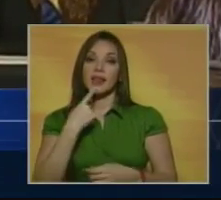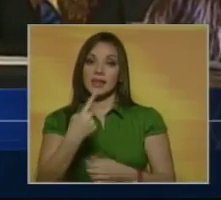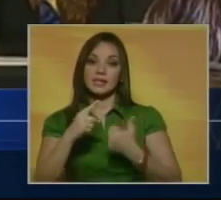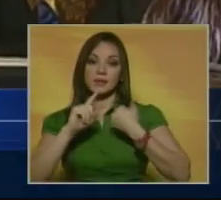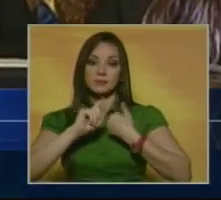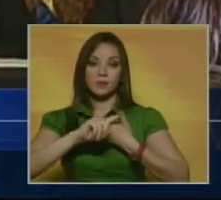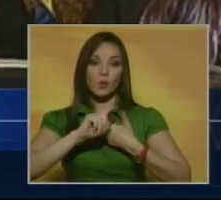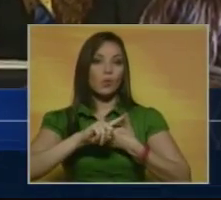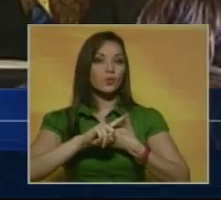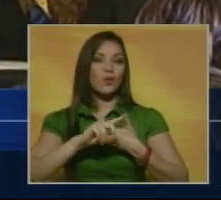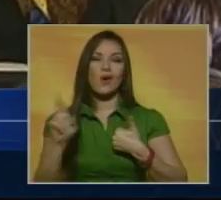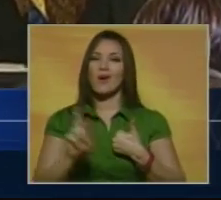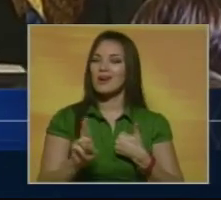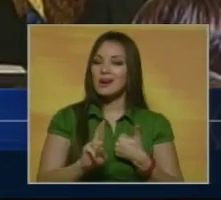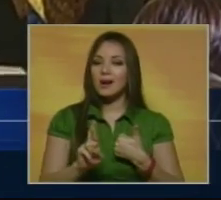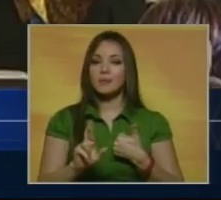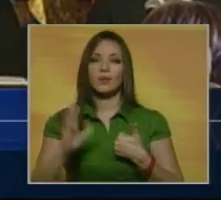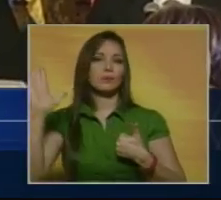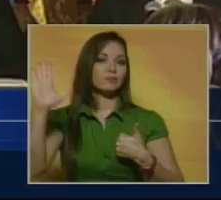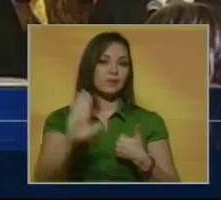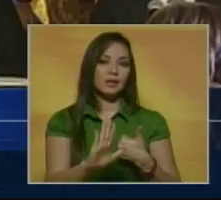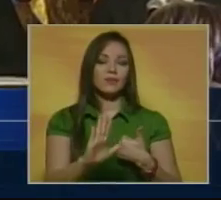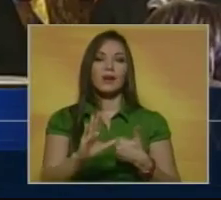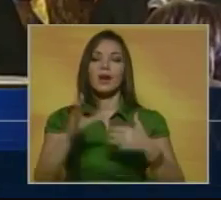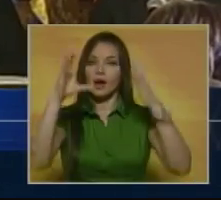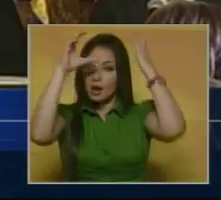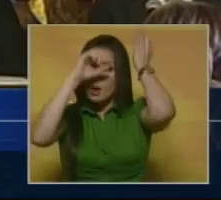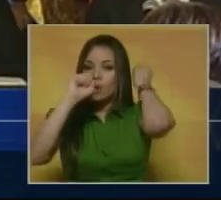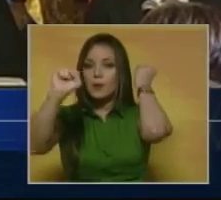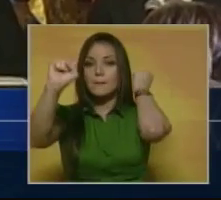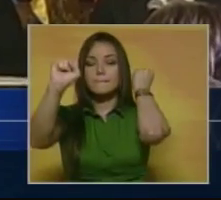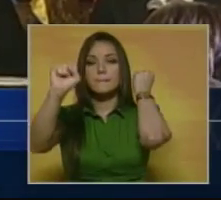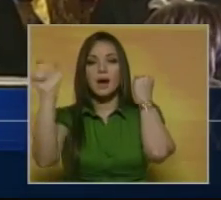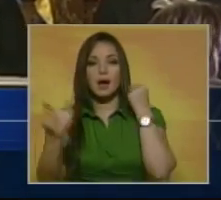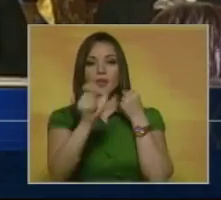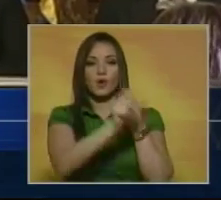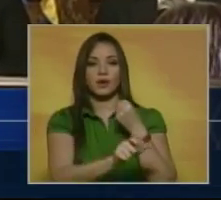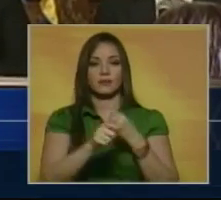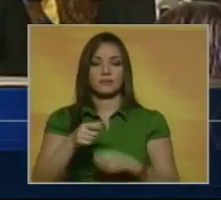retorno inmediato de los respectivos embajadores.